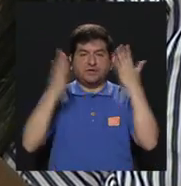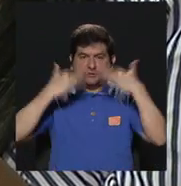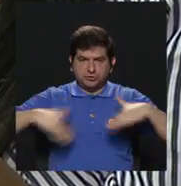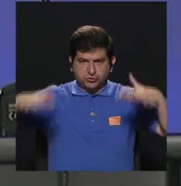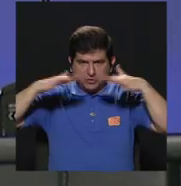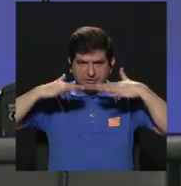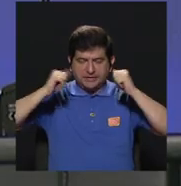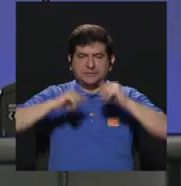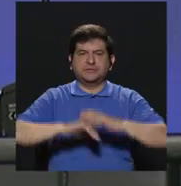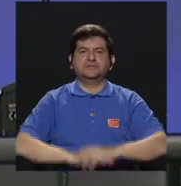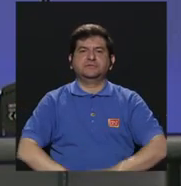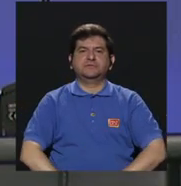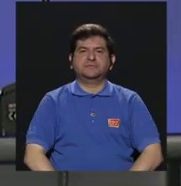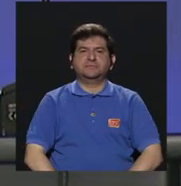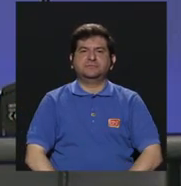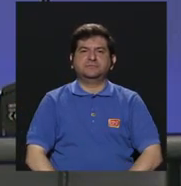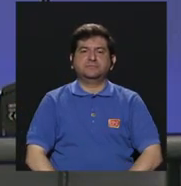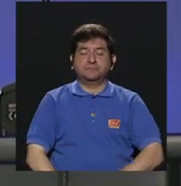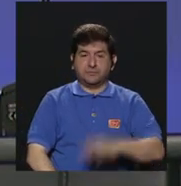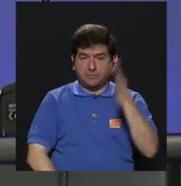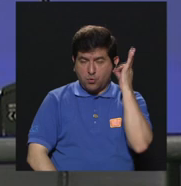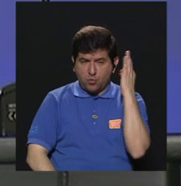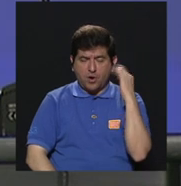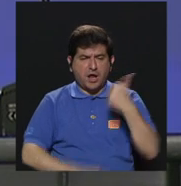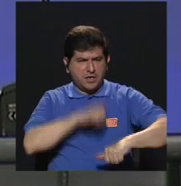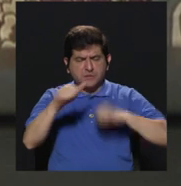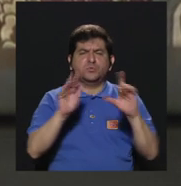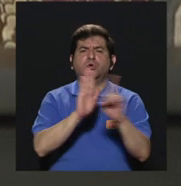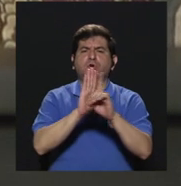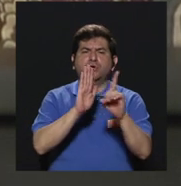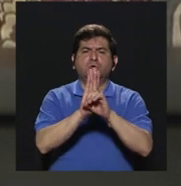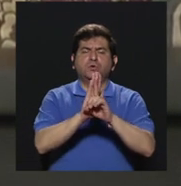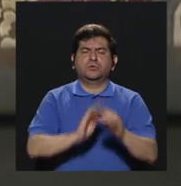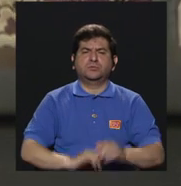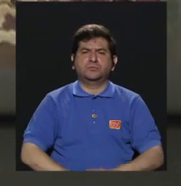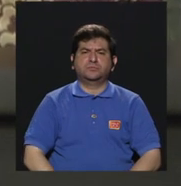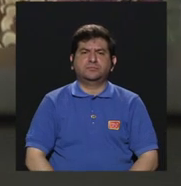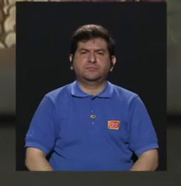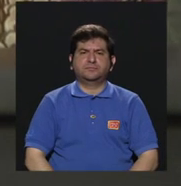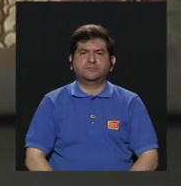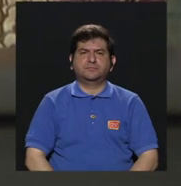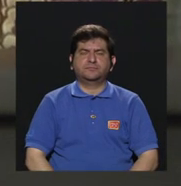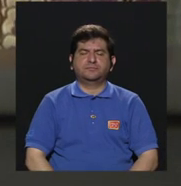ambiente, las de mujeres que defienden sus derechos,